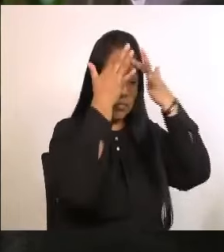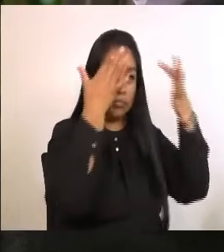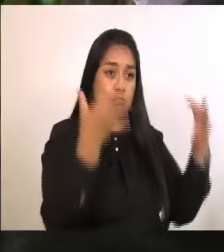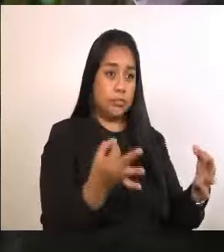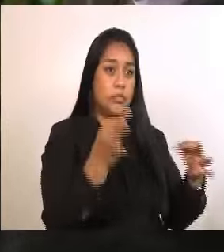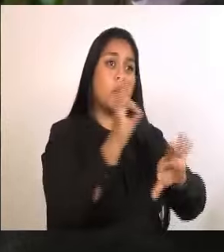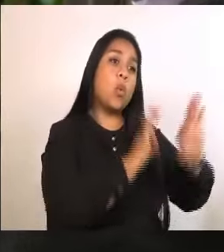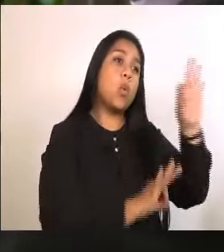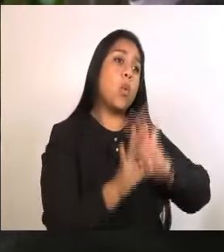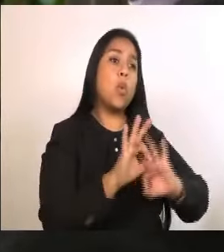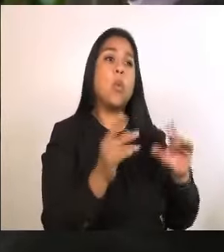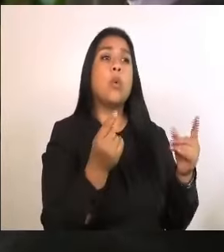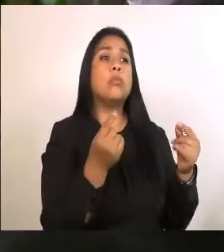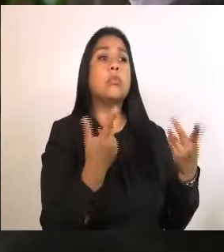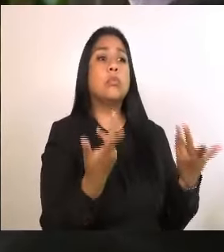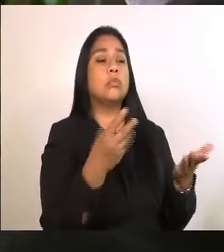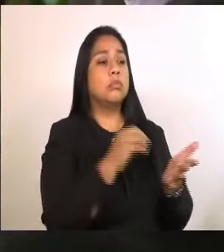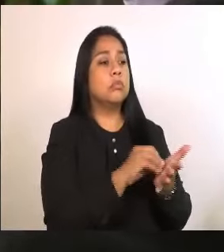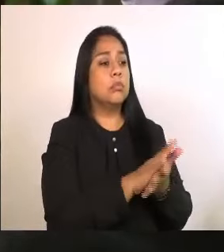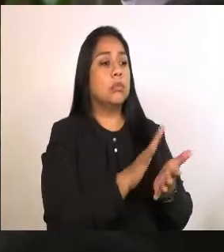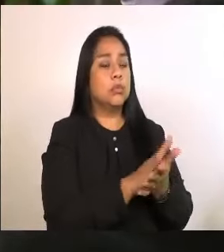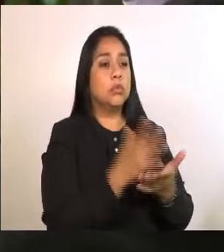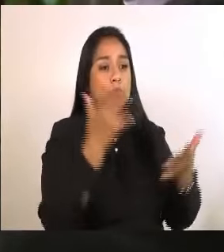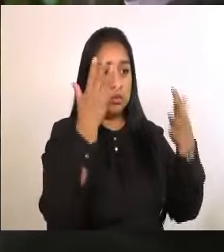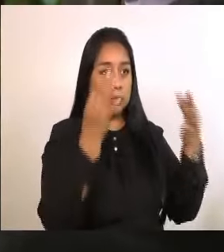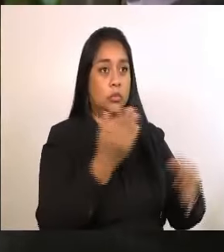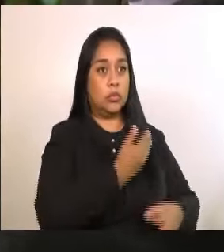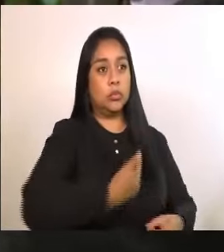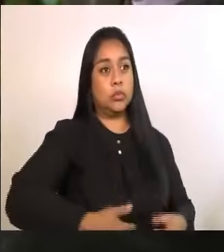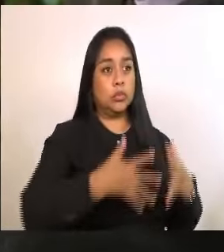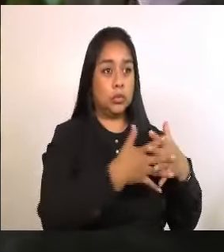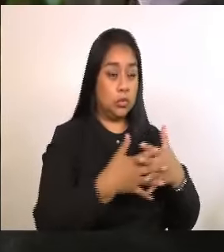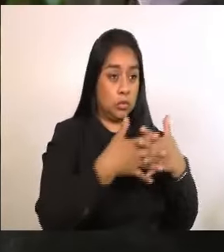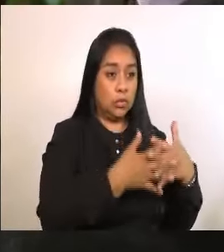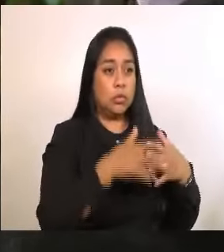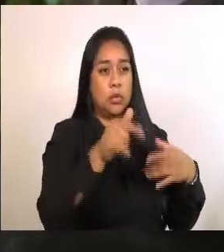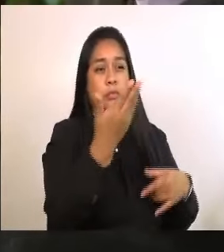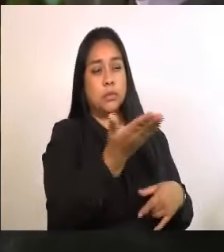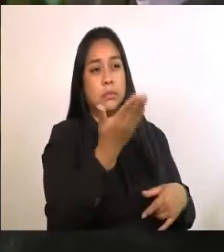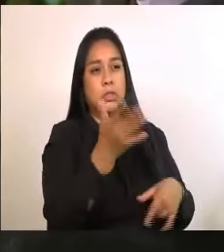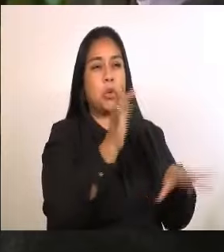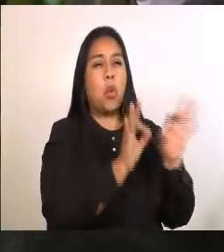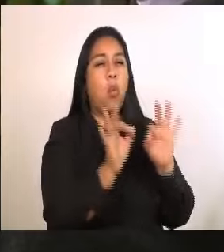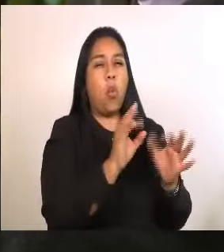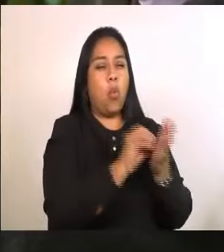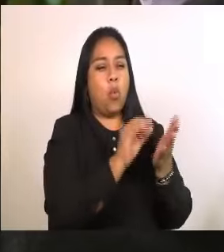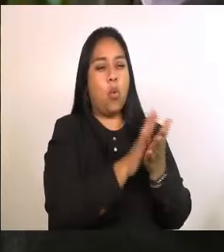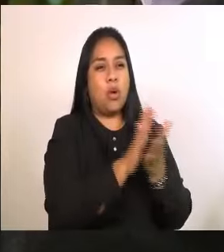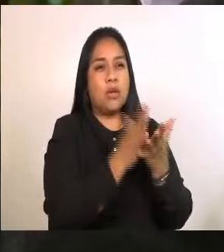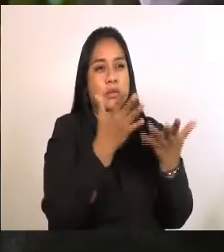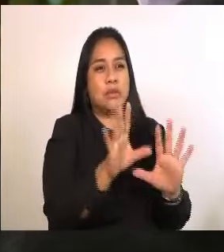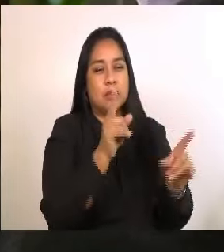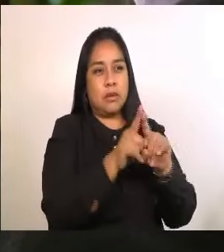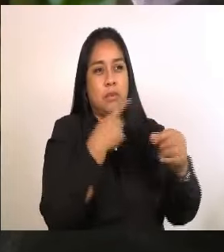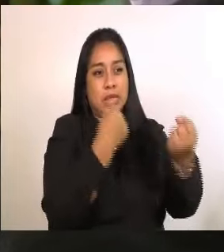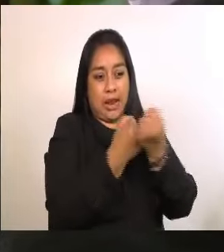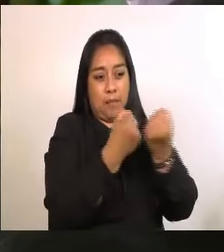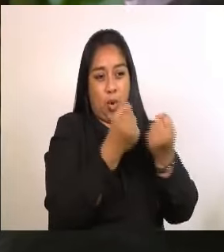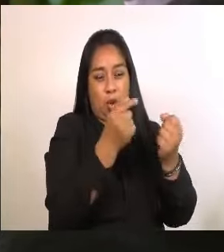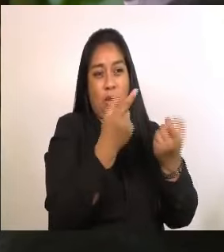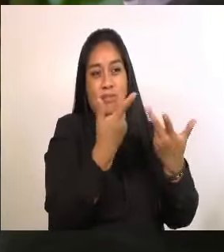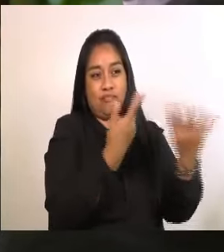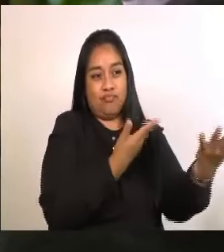qué se ha concretado con el gobierno de los Estados Unidos solicitar o que ya se haya concretado como parte del apoyo bilateral? Y también